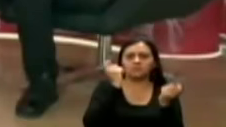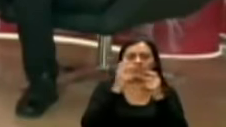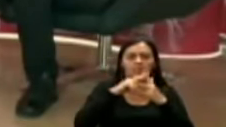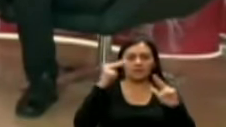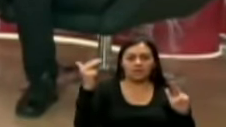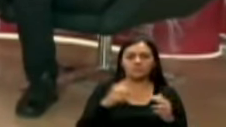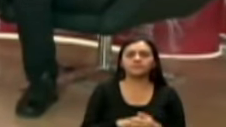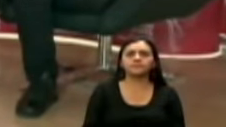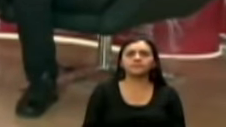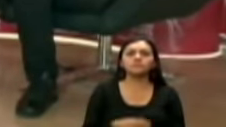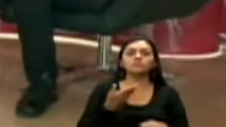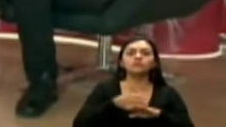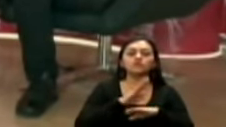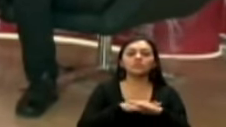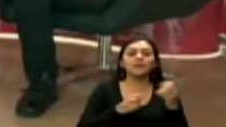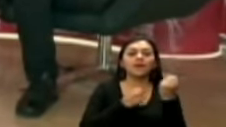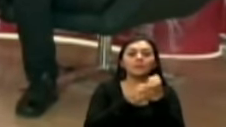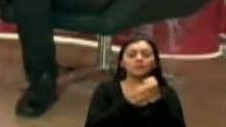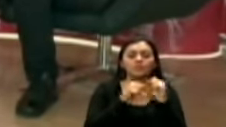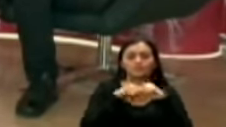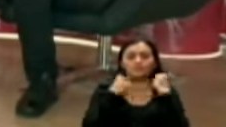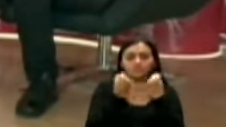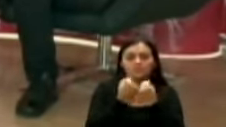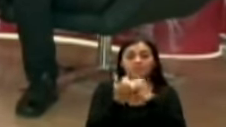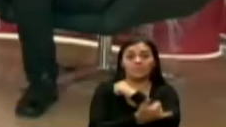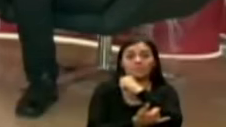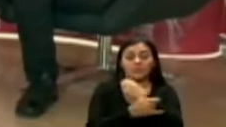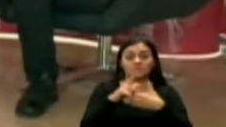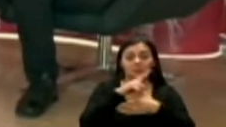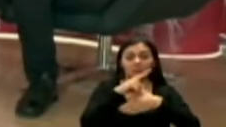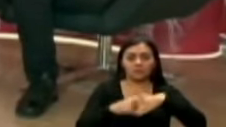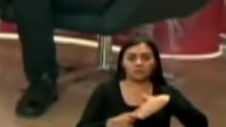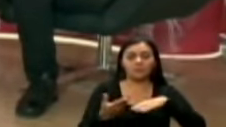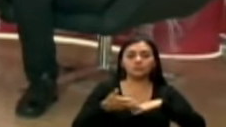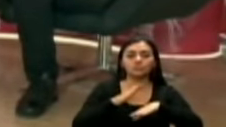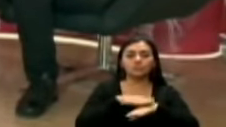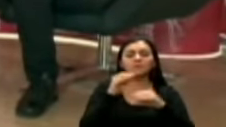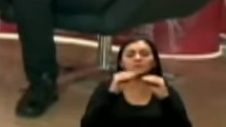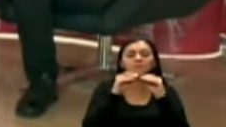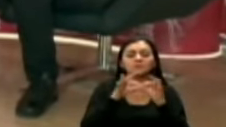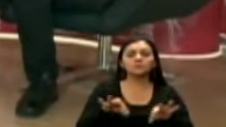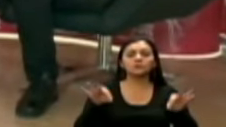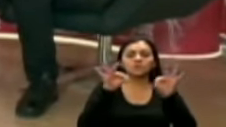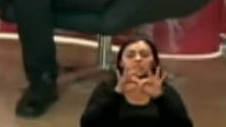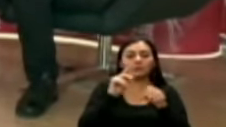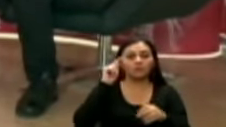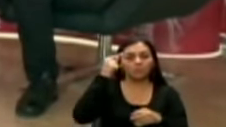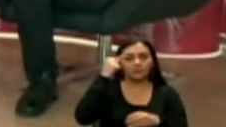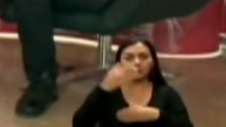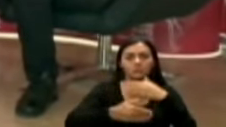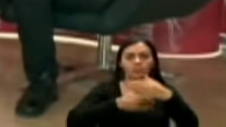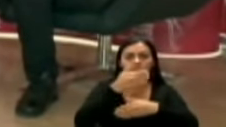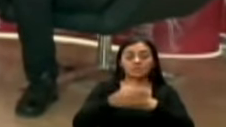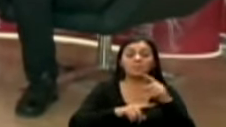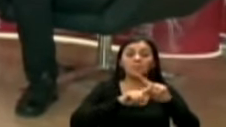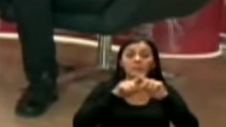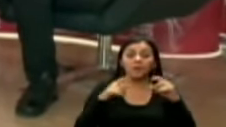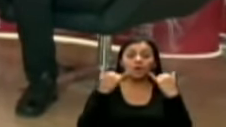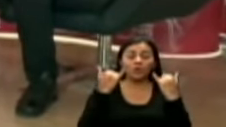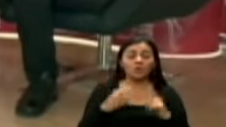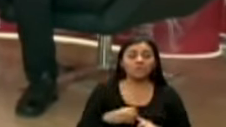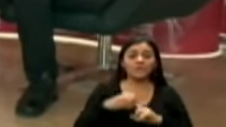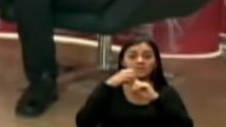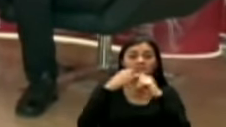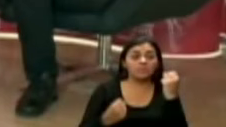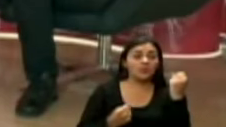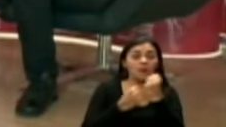Habíamos hablado de estos aportes sociales en los países de América Latina, sobre todo los gobiernos progresistas. Pero el principal aporte